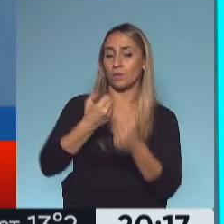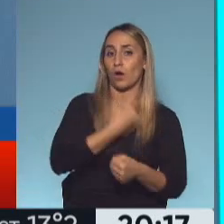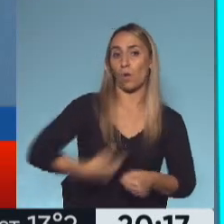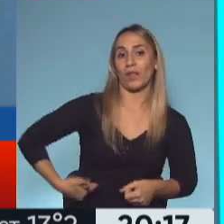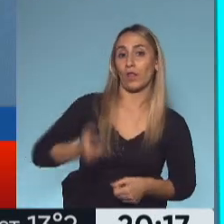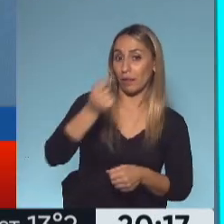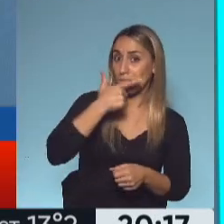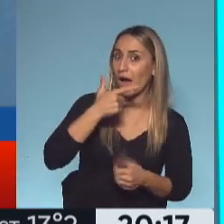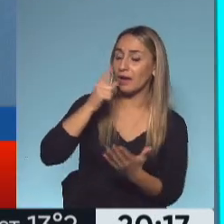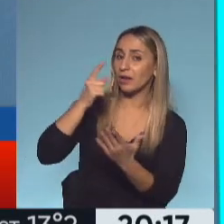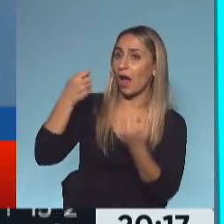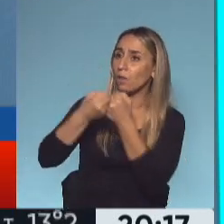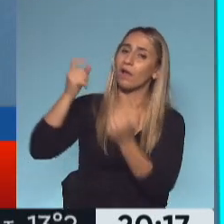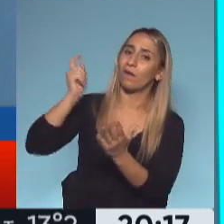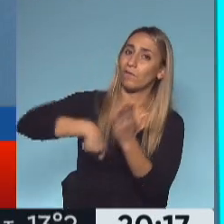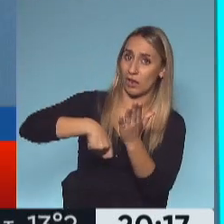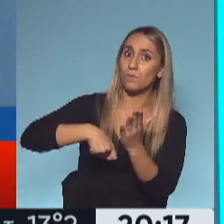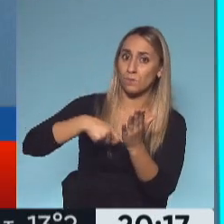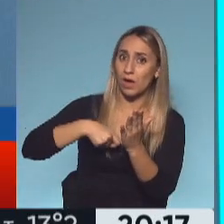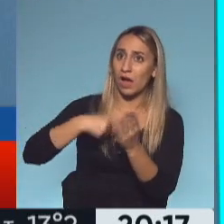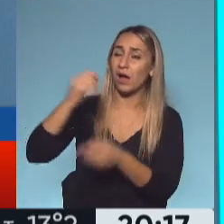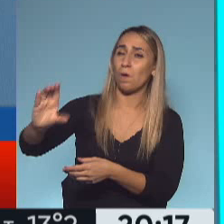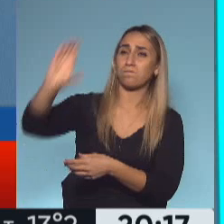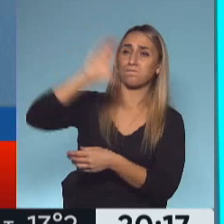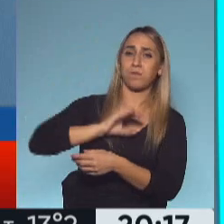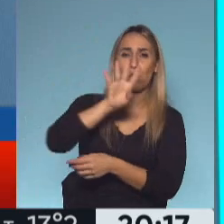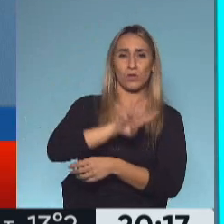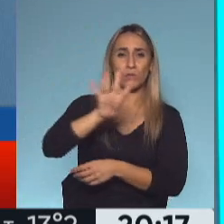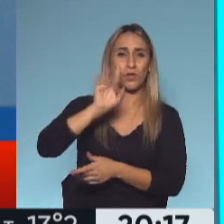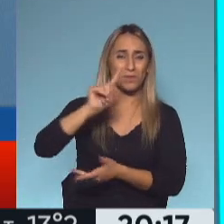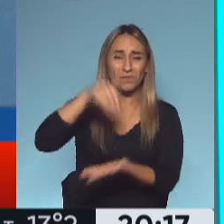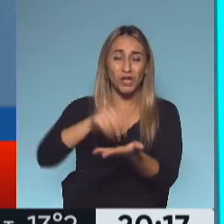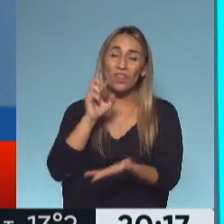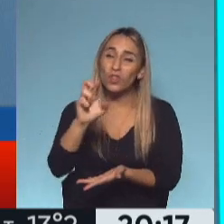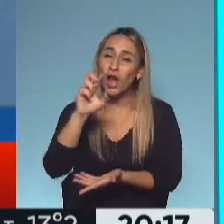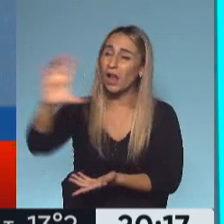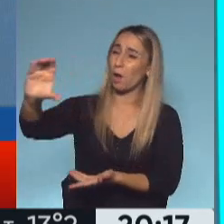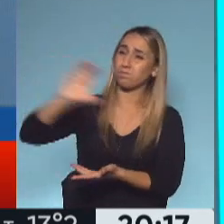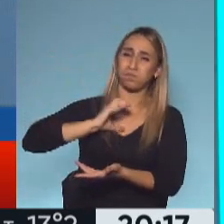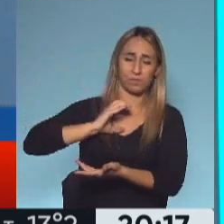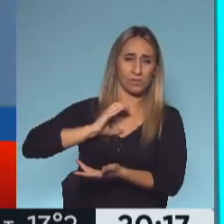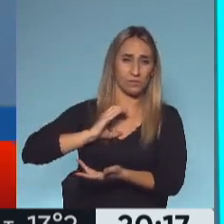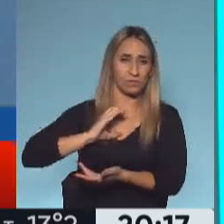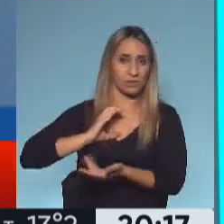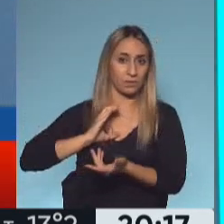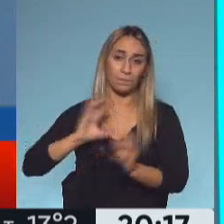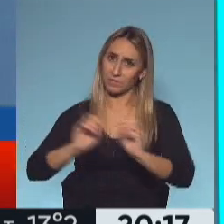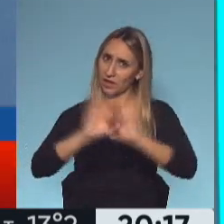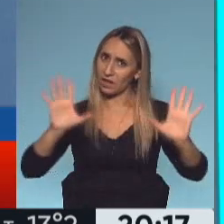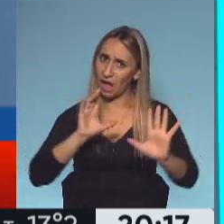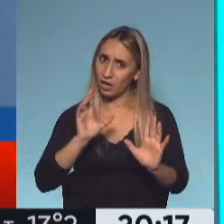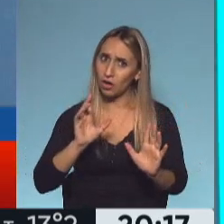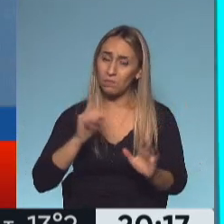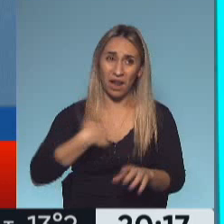Mauricio Macri, que implicó que Argentina recibiera un préstamo de 44.000 millones de dólares, que, para decirlo con toda claridad, al país no le sirvió